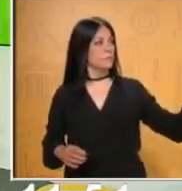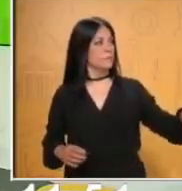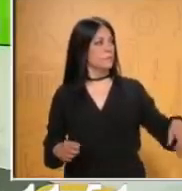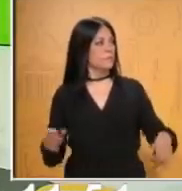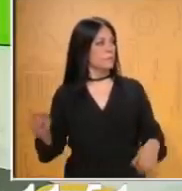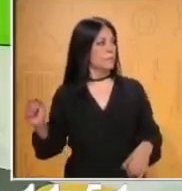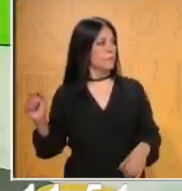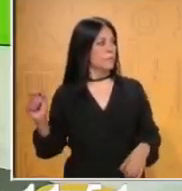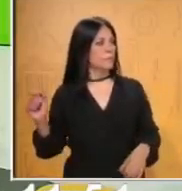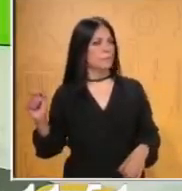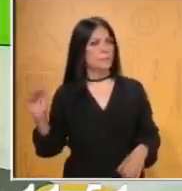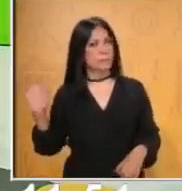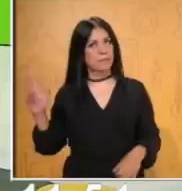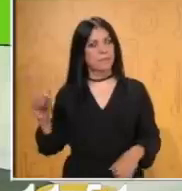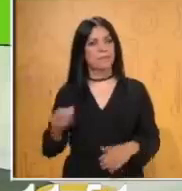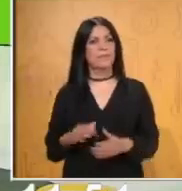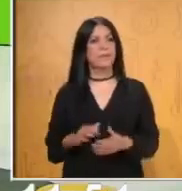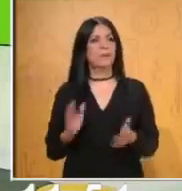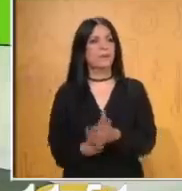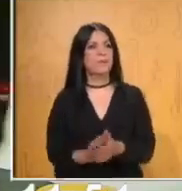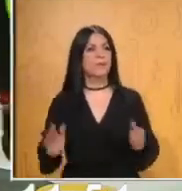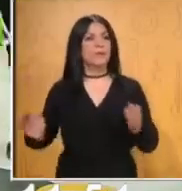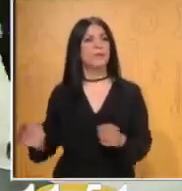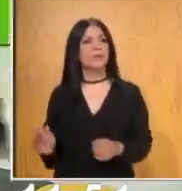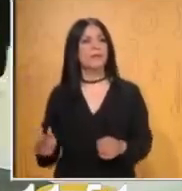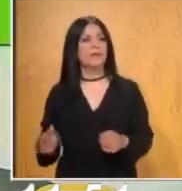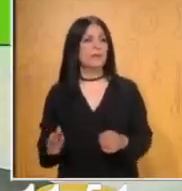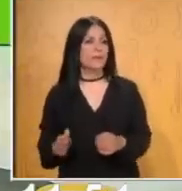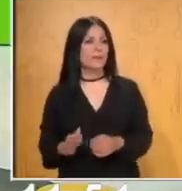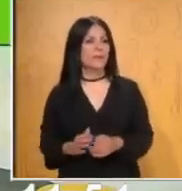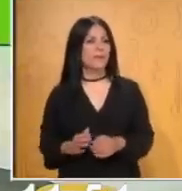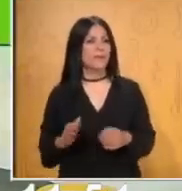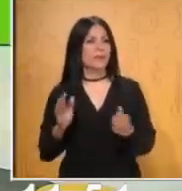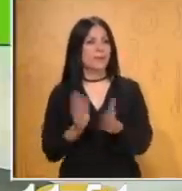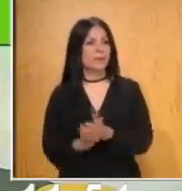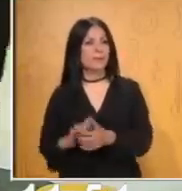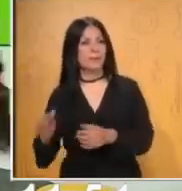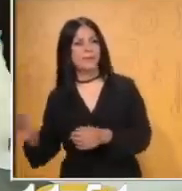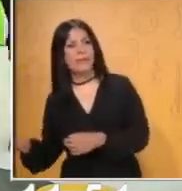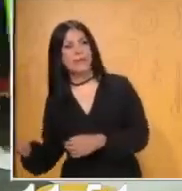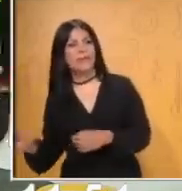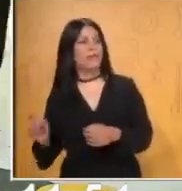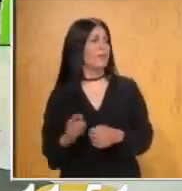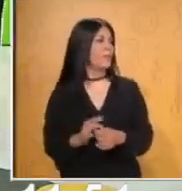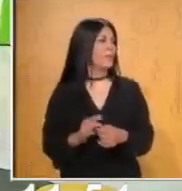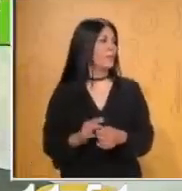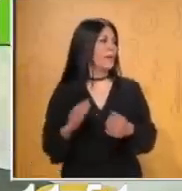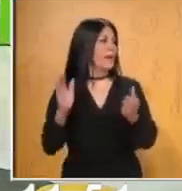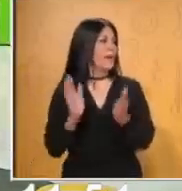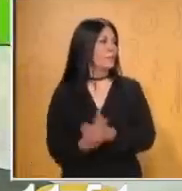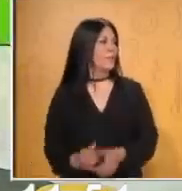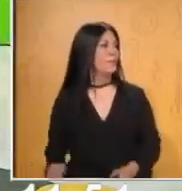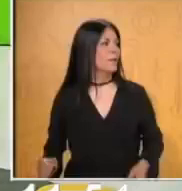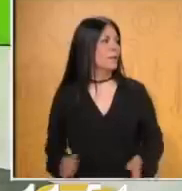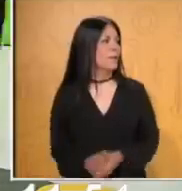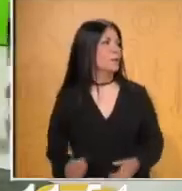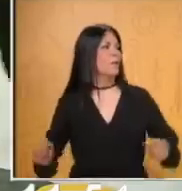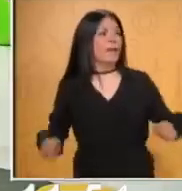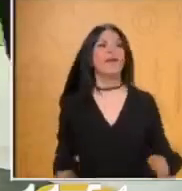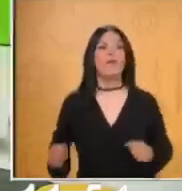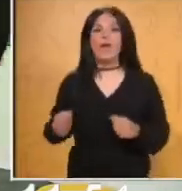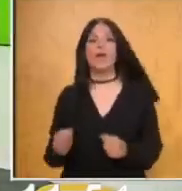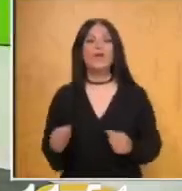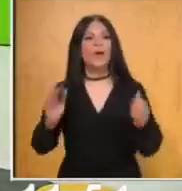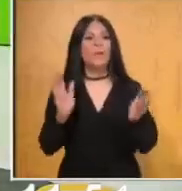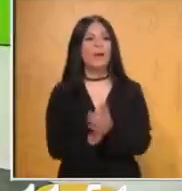e izquierda. Derecha, izquierda. ¿Estamos de acuerdo? Dice, aplauso a un lado y a otro. Aplauso a un lado y a otro. Aplauso, aplauso a